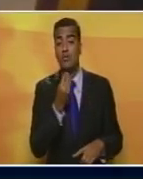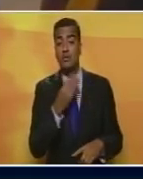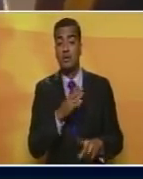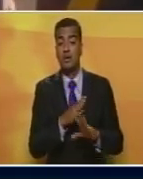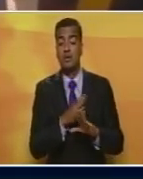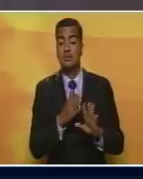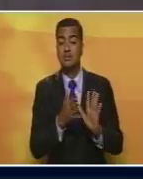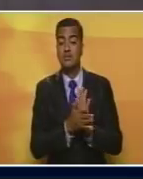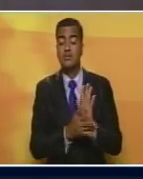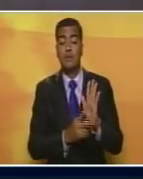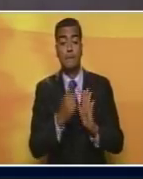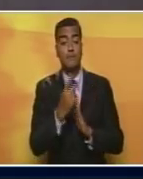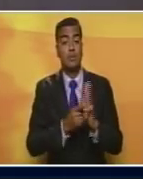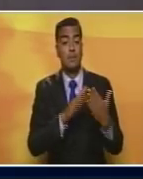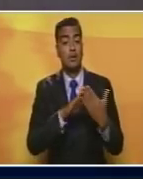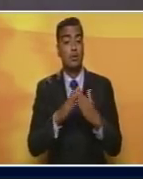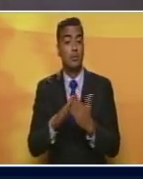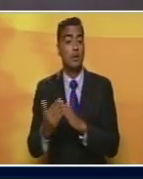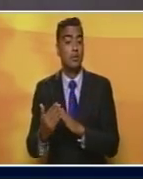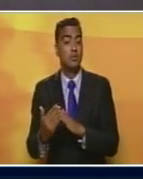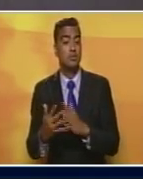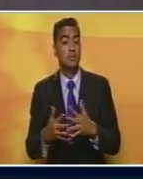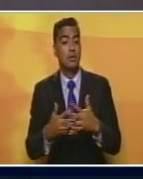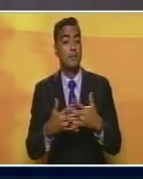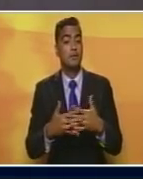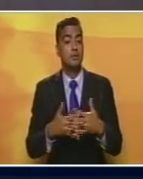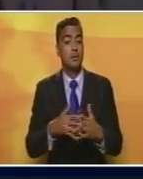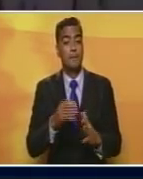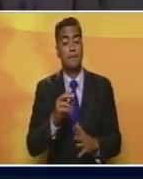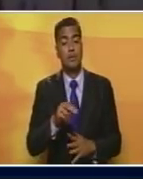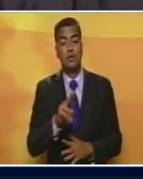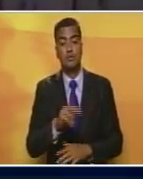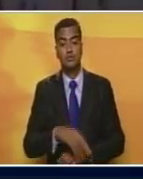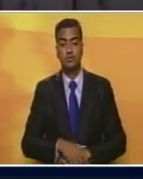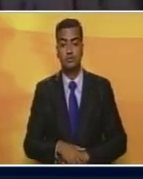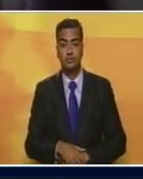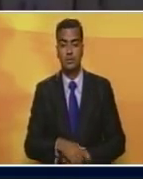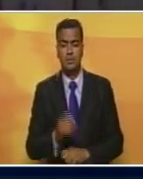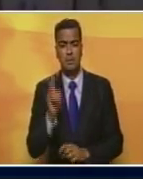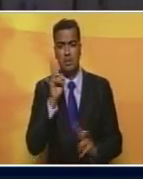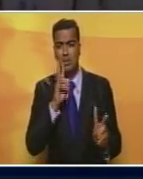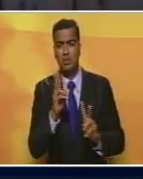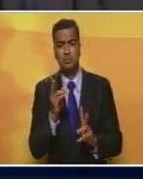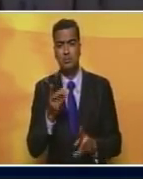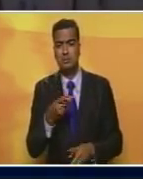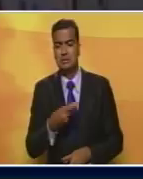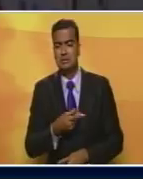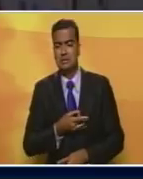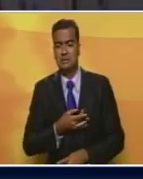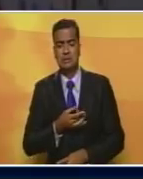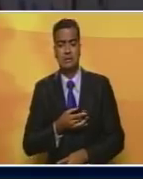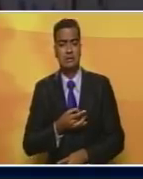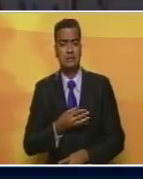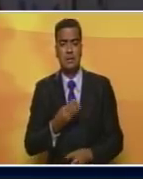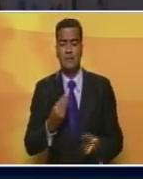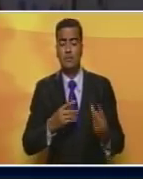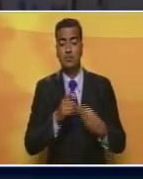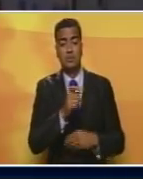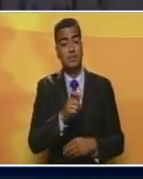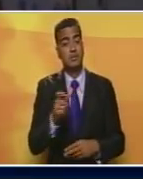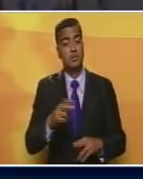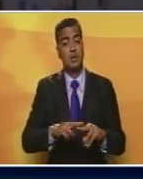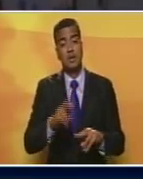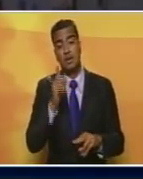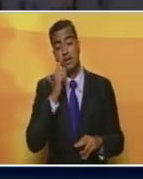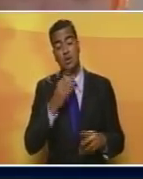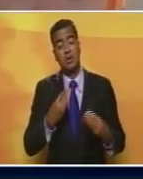Seguimos con Angelina Jolie y la visita que realizó a un refugio en Jordania. La actriz estuvo en un campo de refugiados para reunirse con familias que ahí se